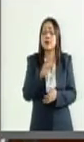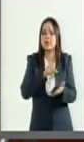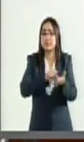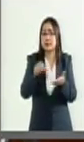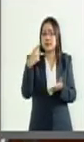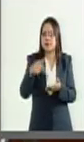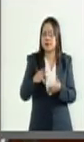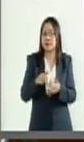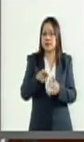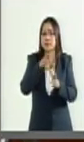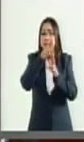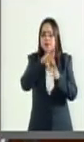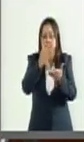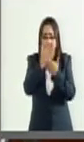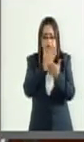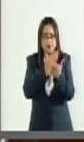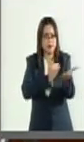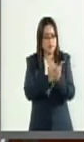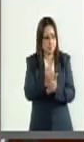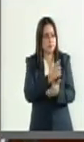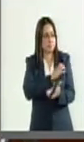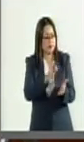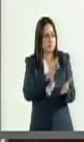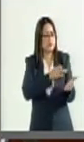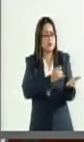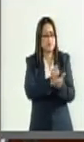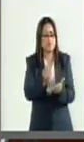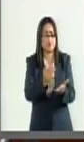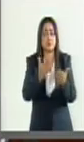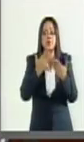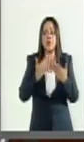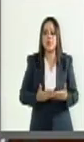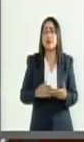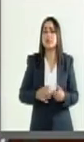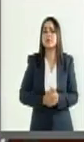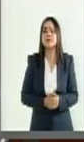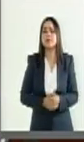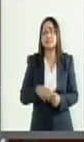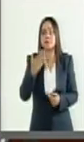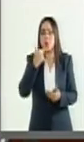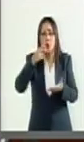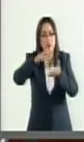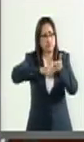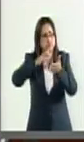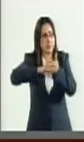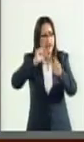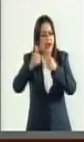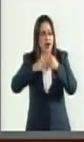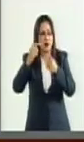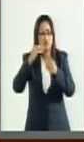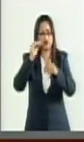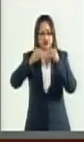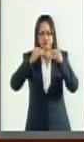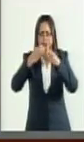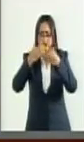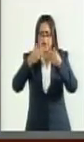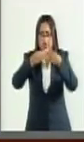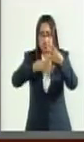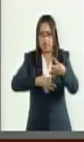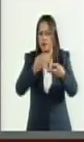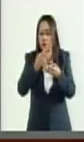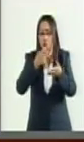sus resoluciones. Sin embargo, no se modificaba en nada el diseño institucional, que era la